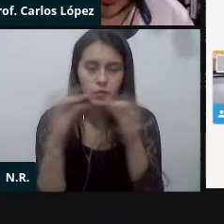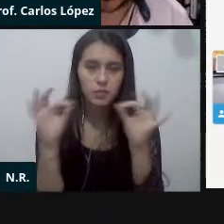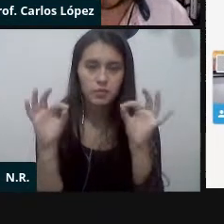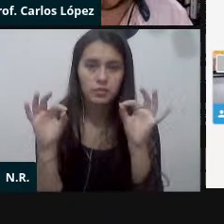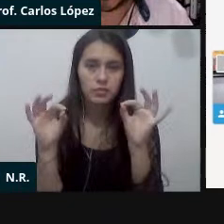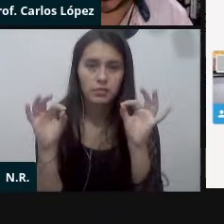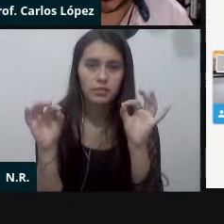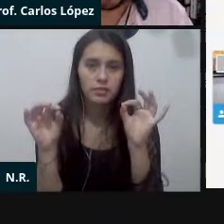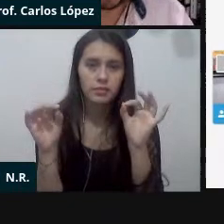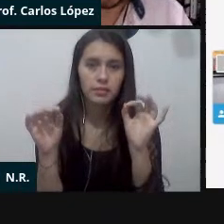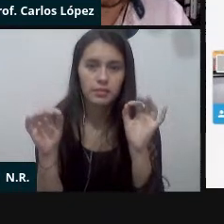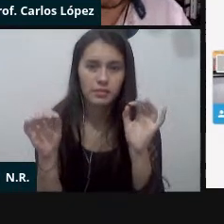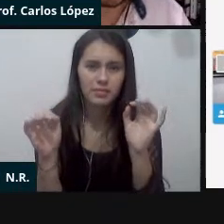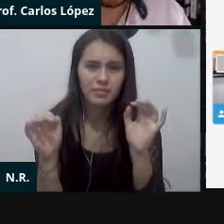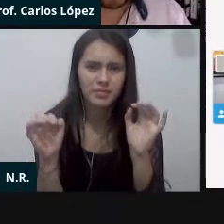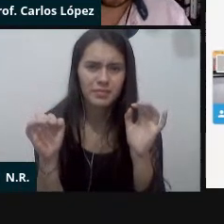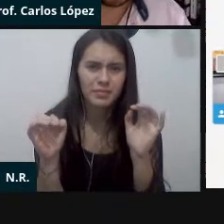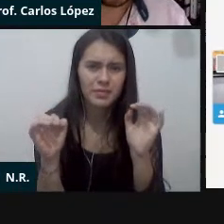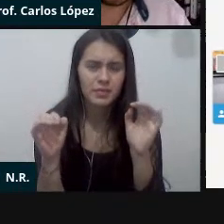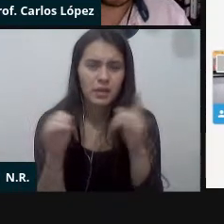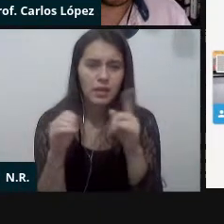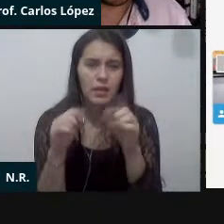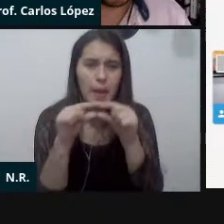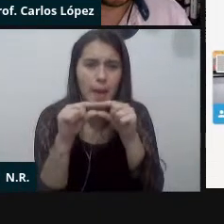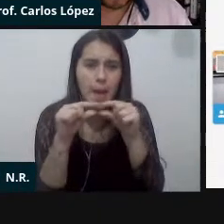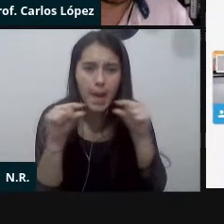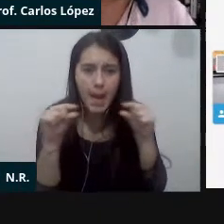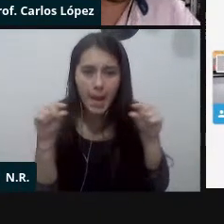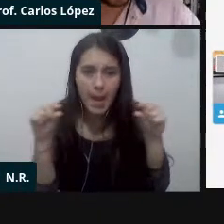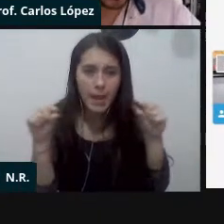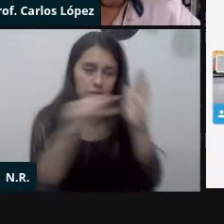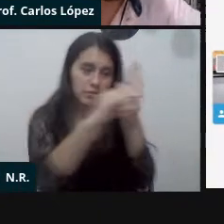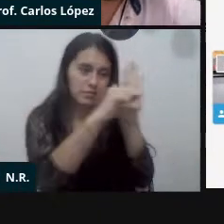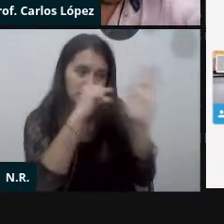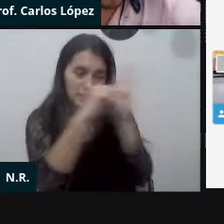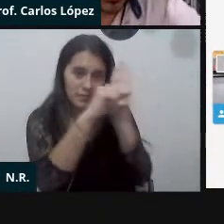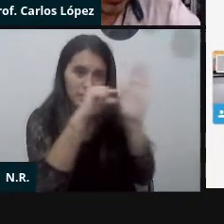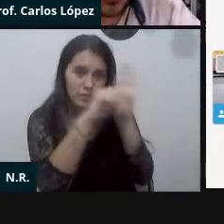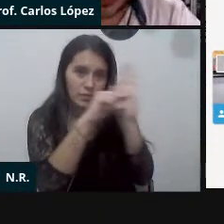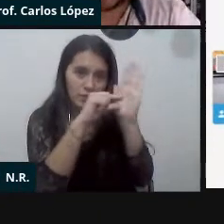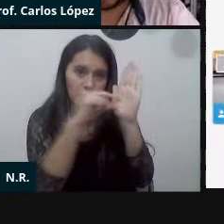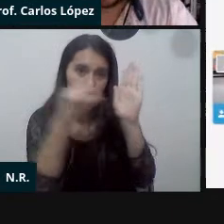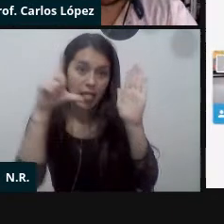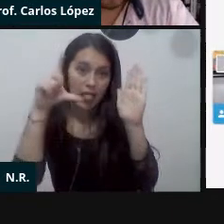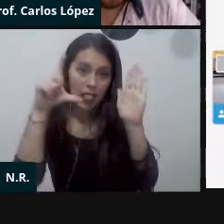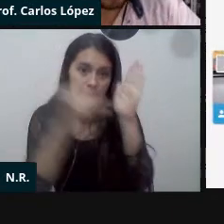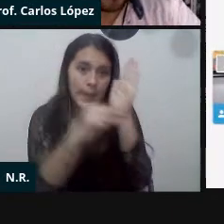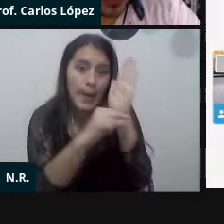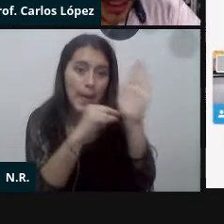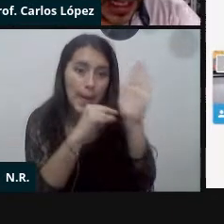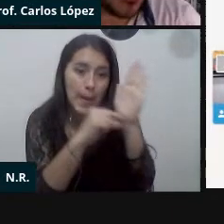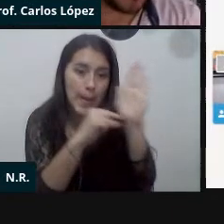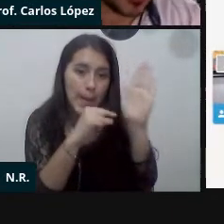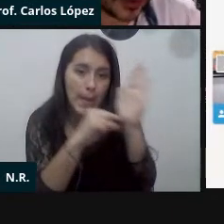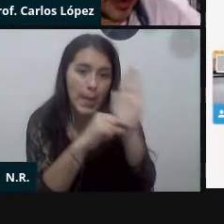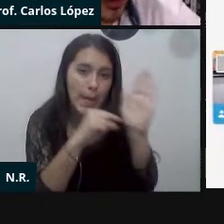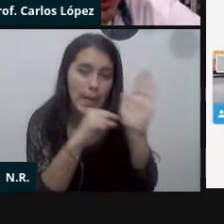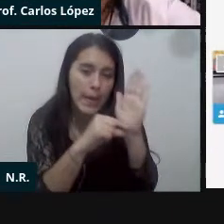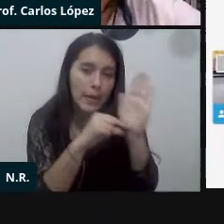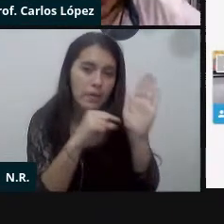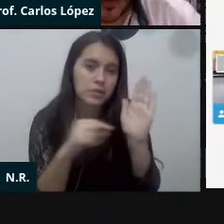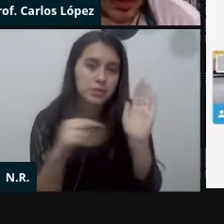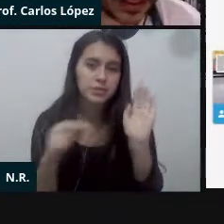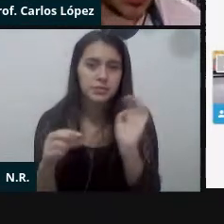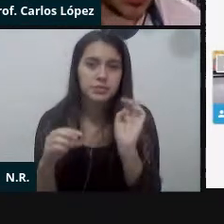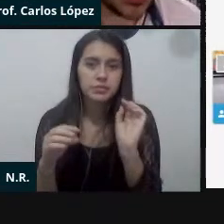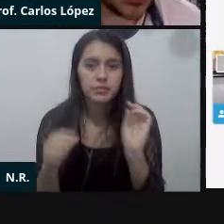scroll y el banner va a salir ahí debajo. Entonces, ¿qué se utiliza cuando la gente está hablando? Usted puede ponerle ahí profesor de la